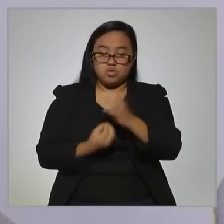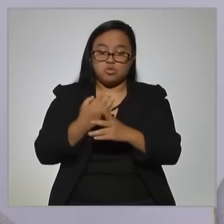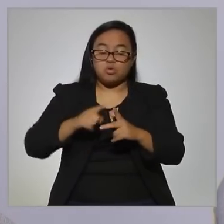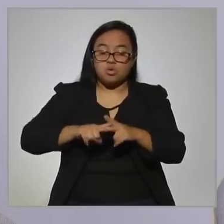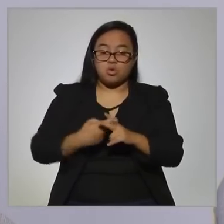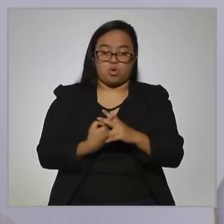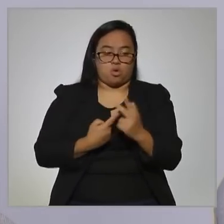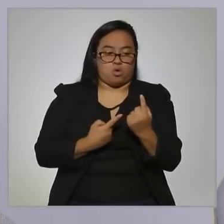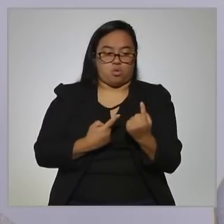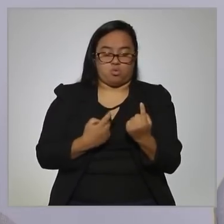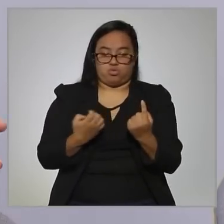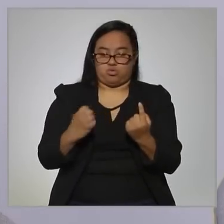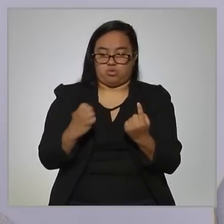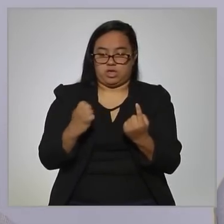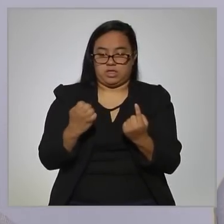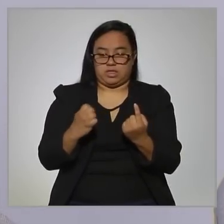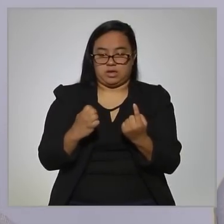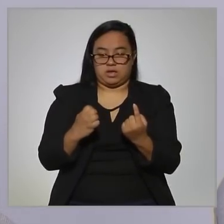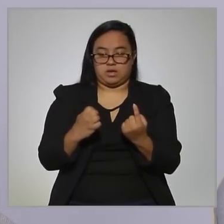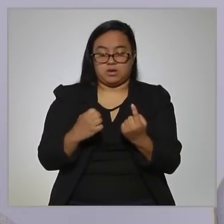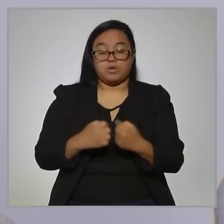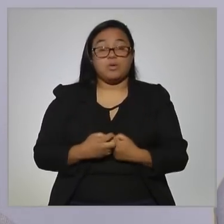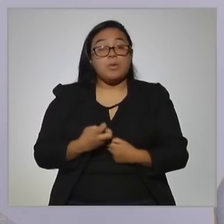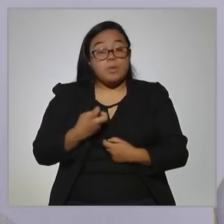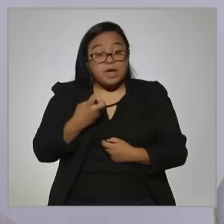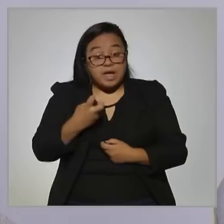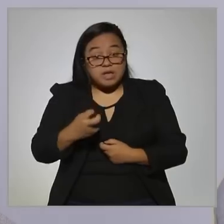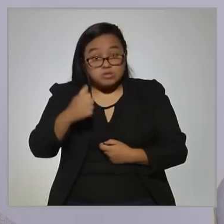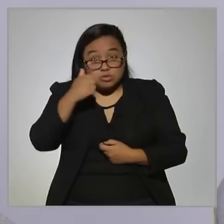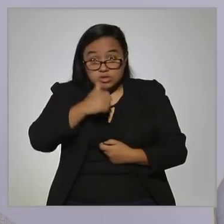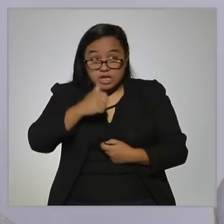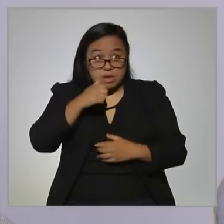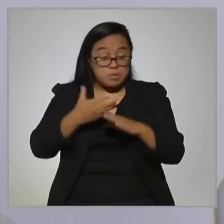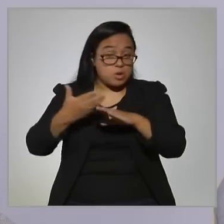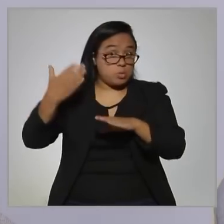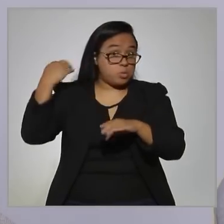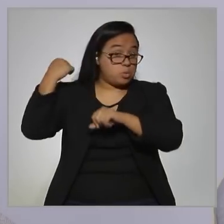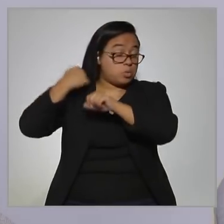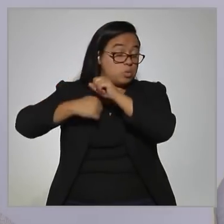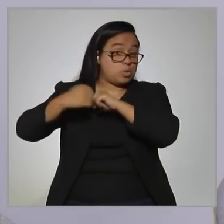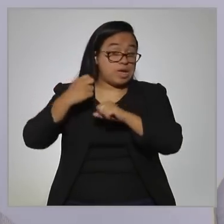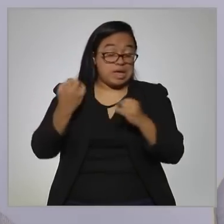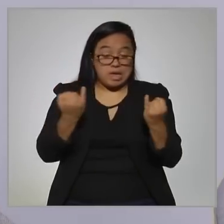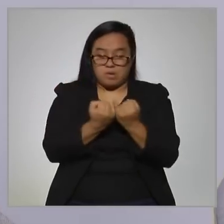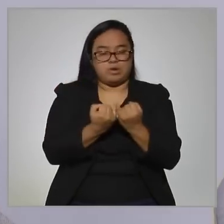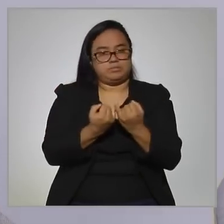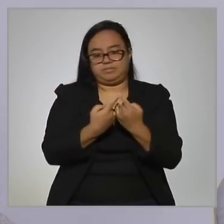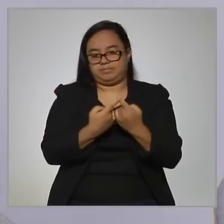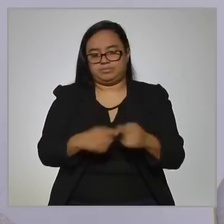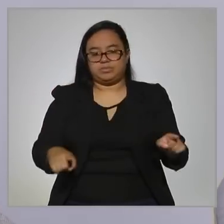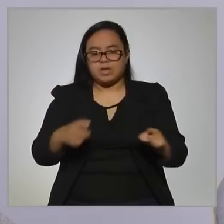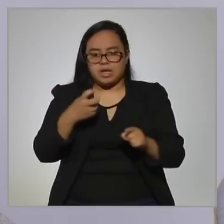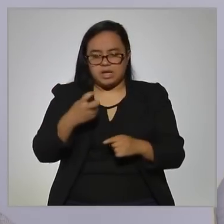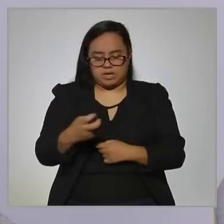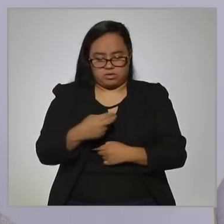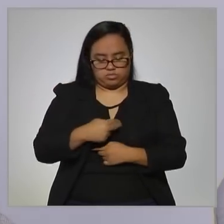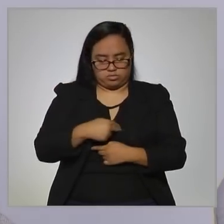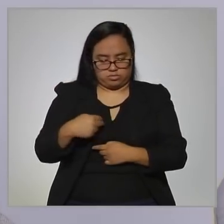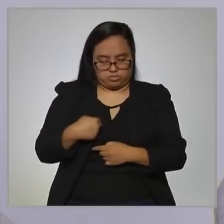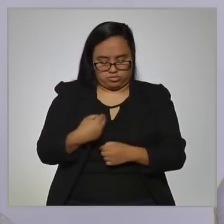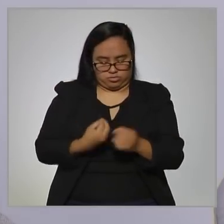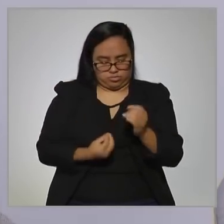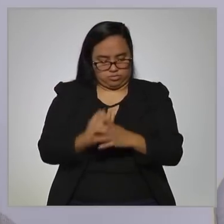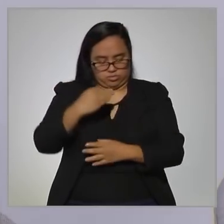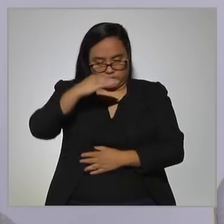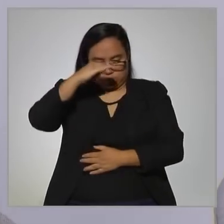el 1 de enero. Efectivamente, esto no siempre ha sido de la misma forma. Es un planteamiento que nos impacta en la actualidad,